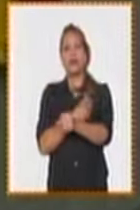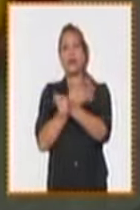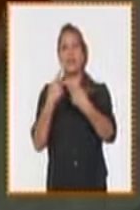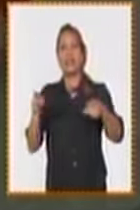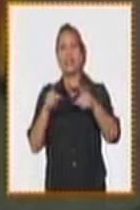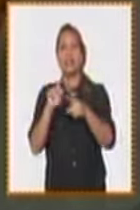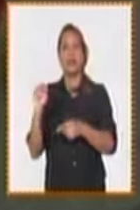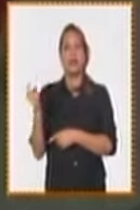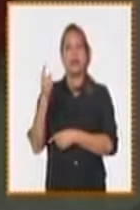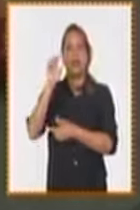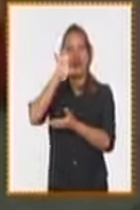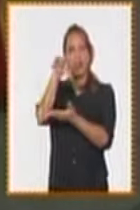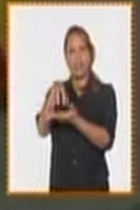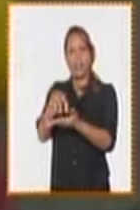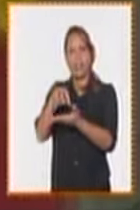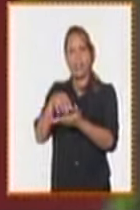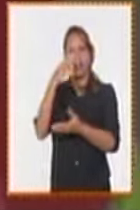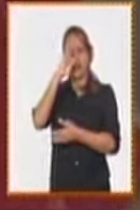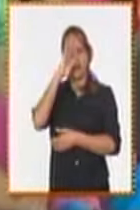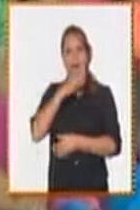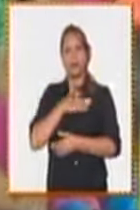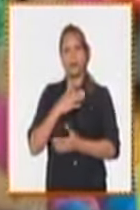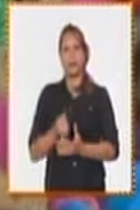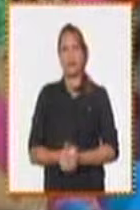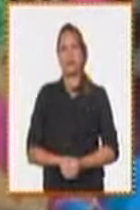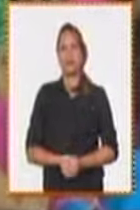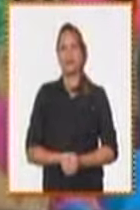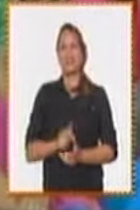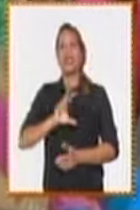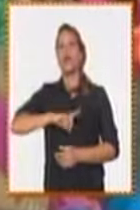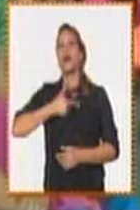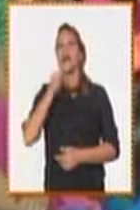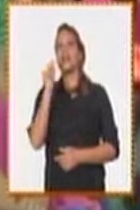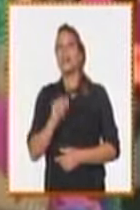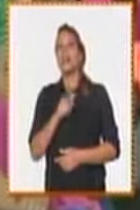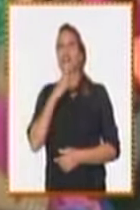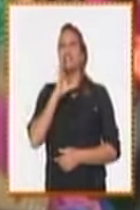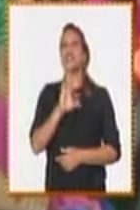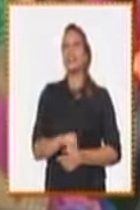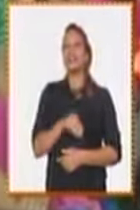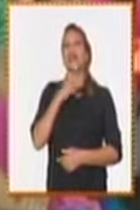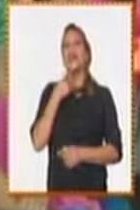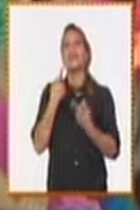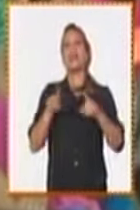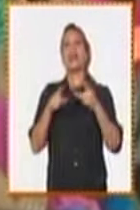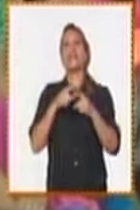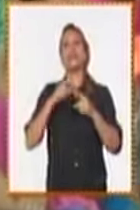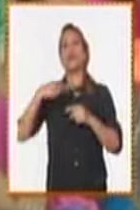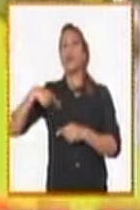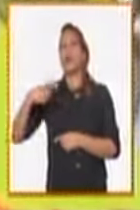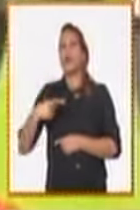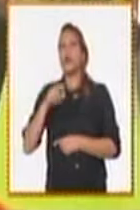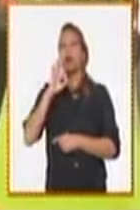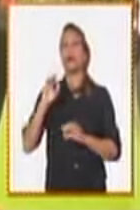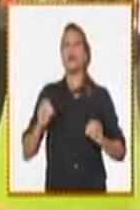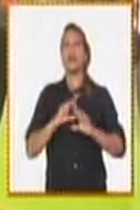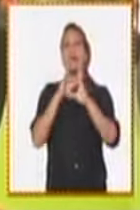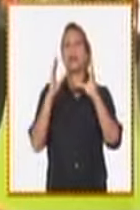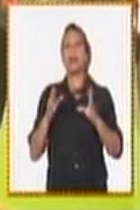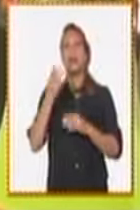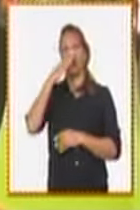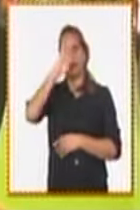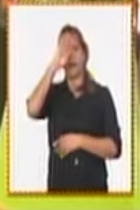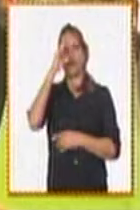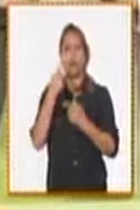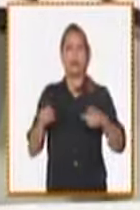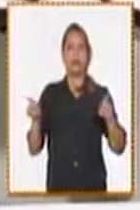himno que hoy tiene nuestra patria. Y los artistas reclamaban que se cante todos los días a las 8 de la mañana en Cuba el himno nacional,